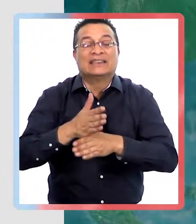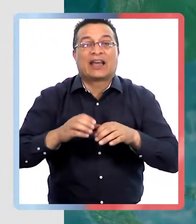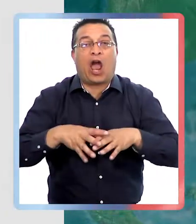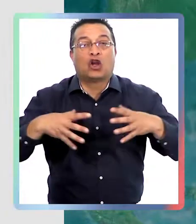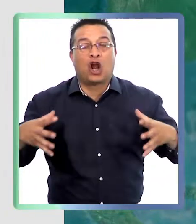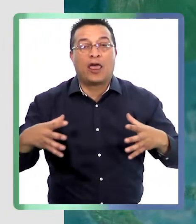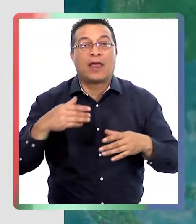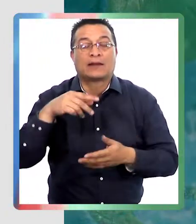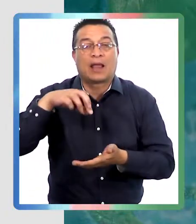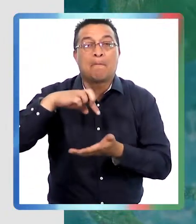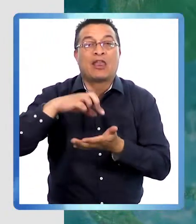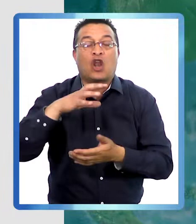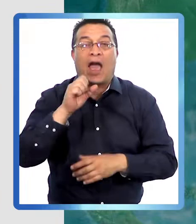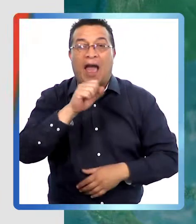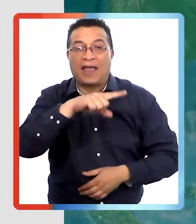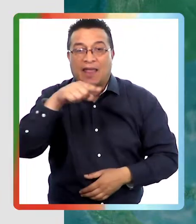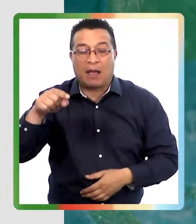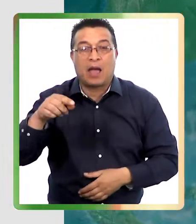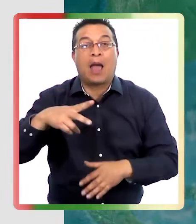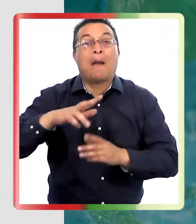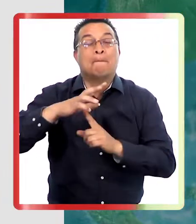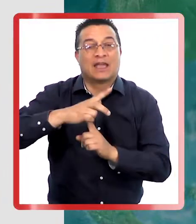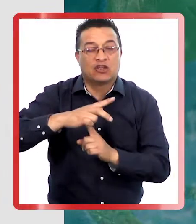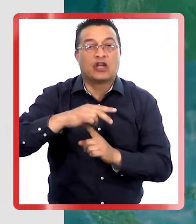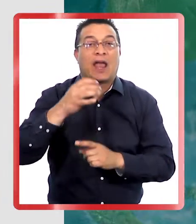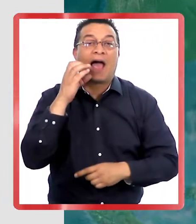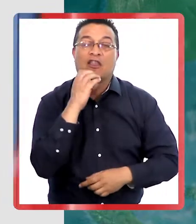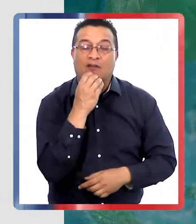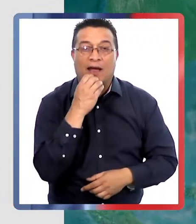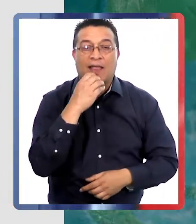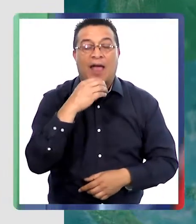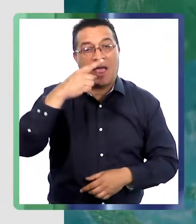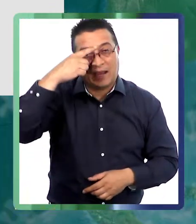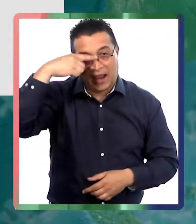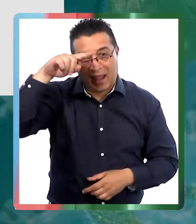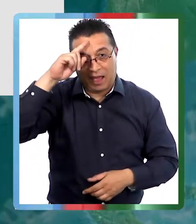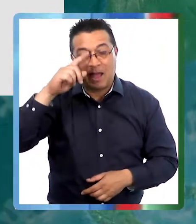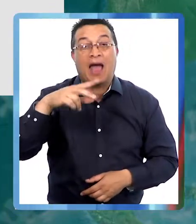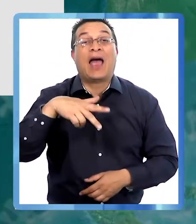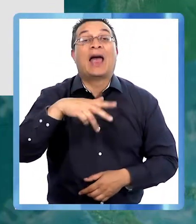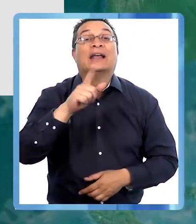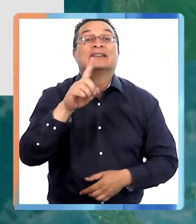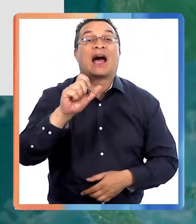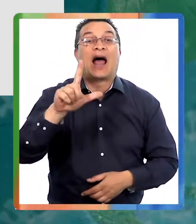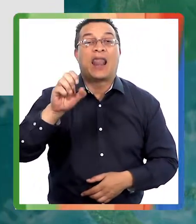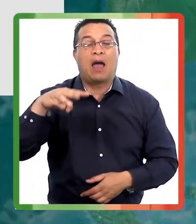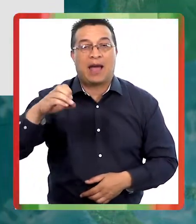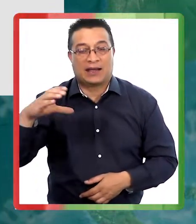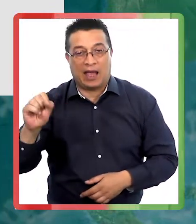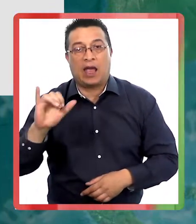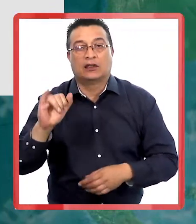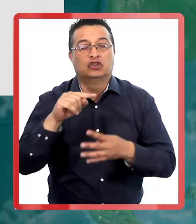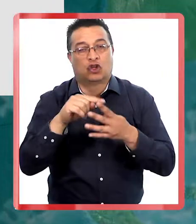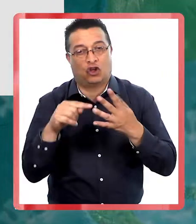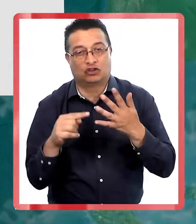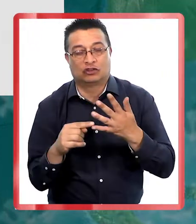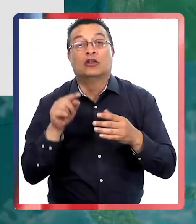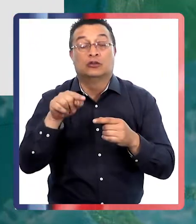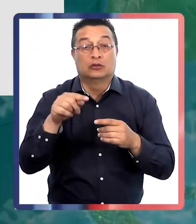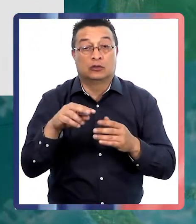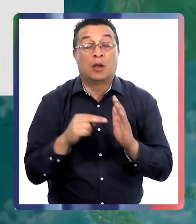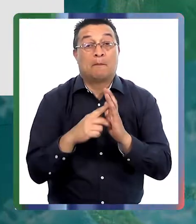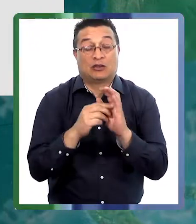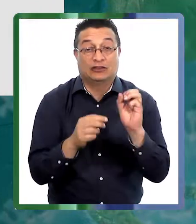Pedro de Atacama, Mejillones, Antofagasta, Calama y Salamanca. Y van a avanzar a fase de preparación